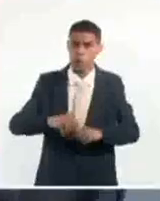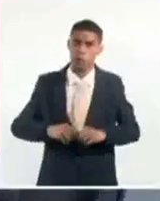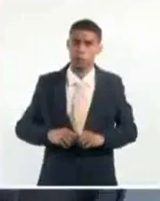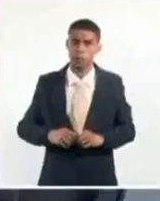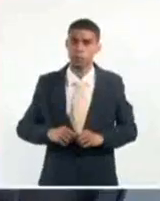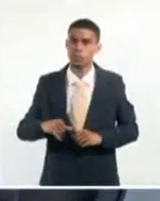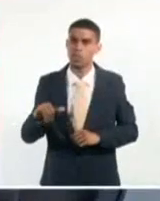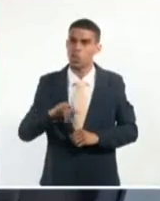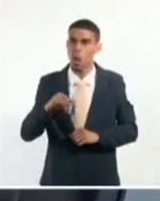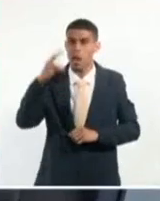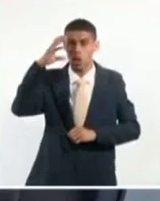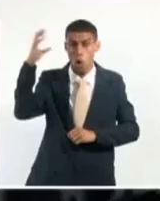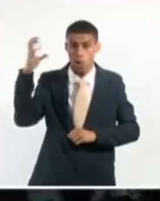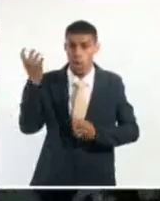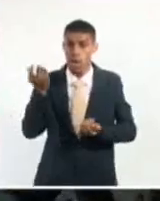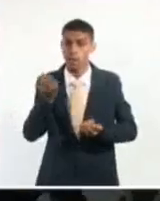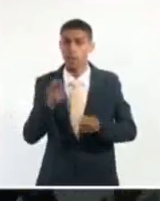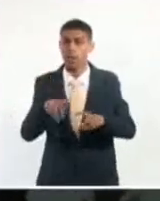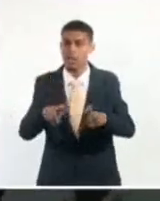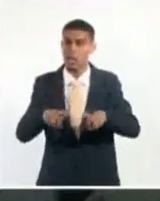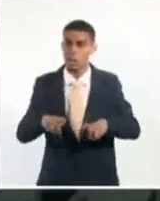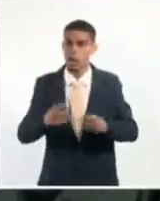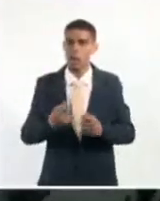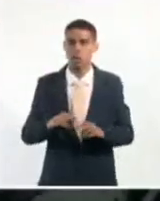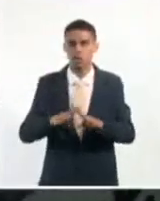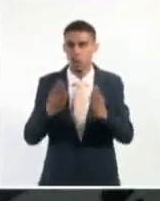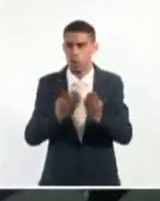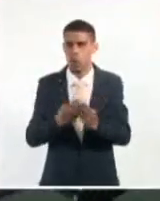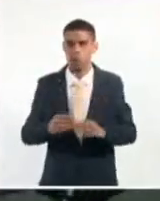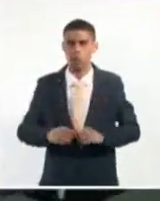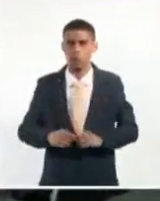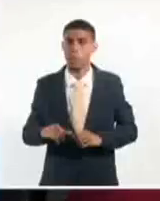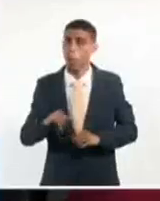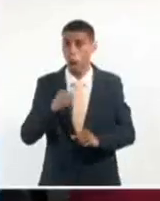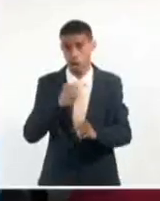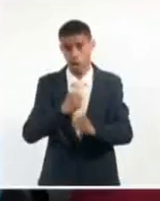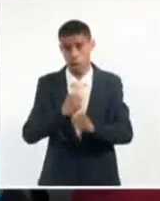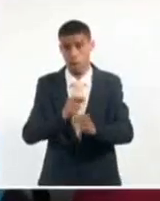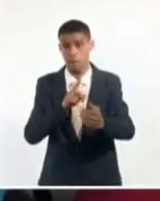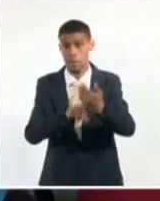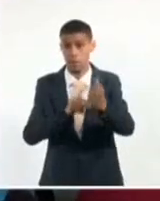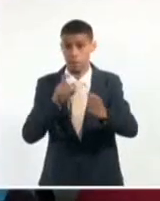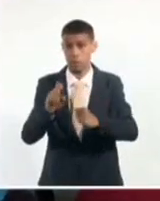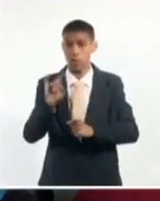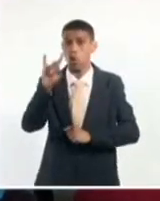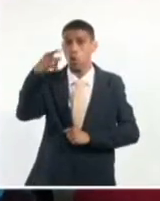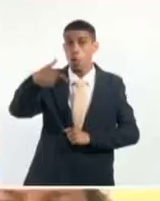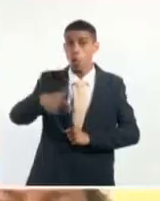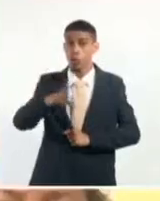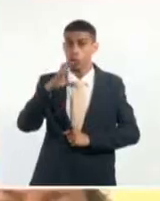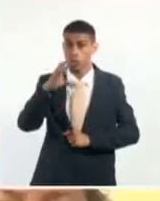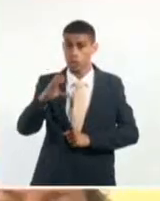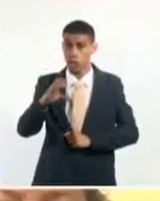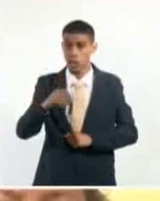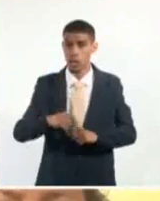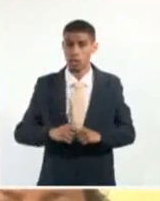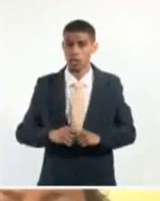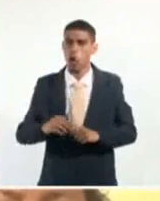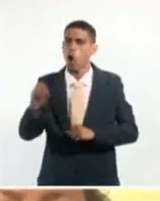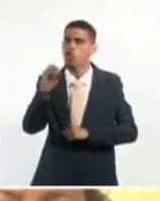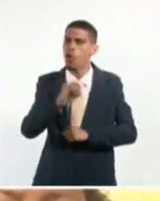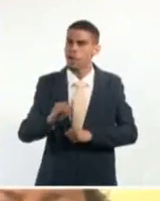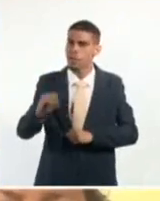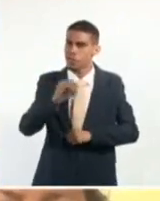los órganos del gobierno a todas las instancias y, por supuesto, el trabajo del partido, la Unión de Jóvenes Comunistas y las